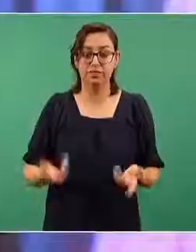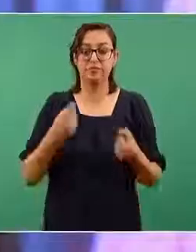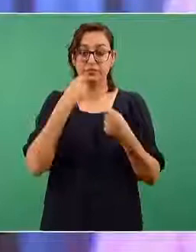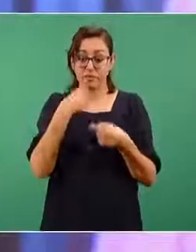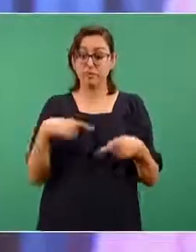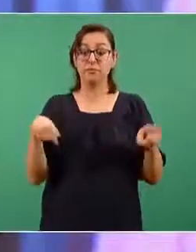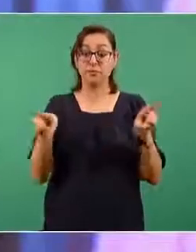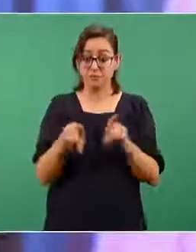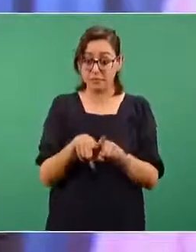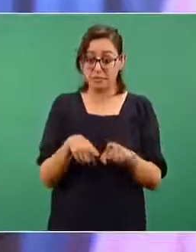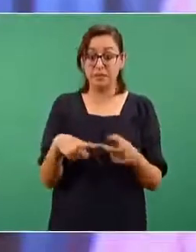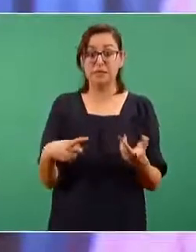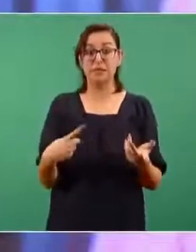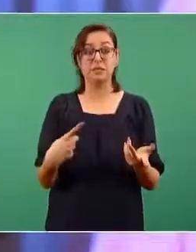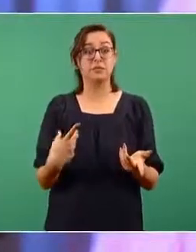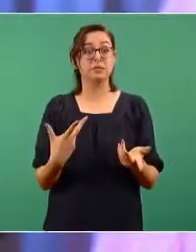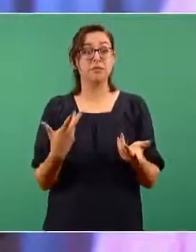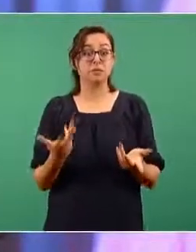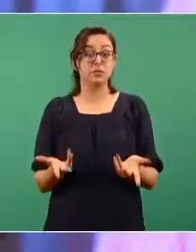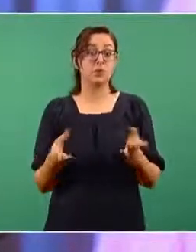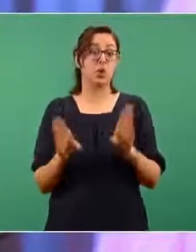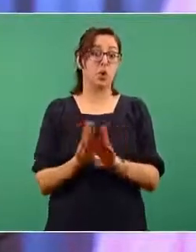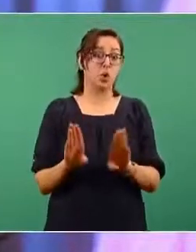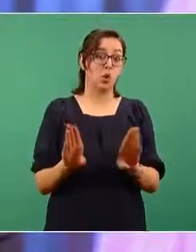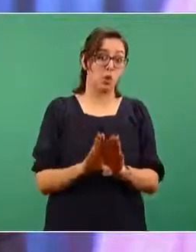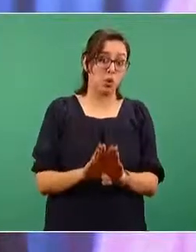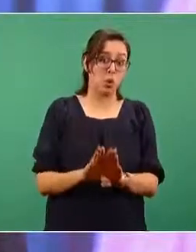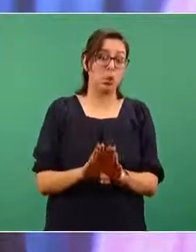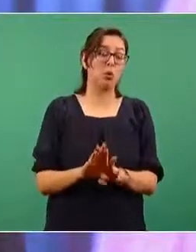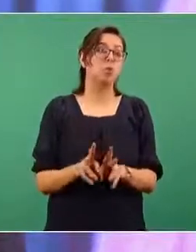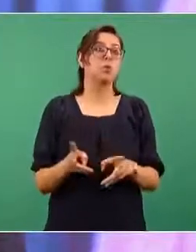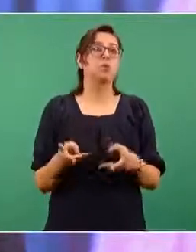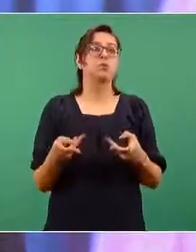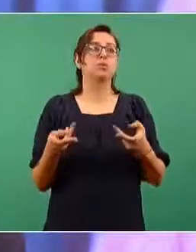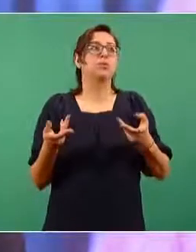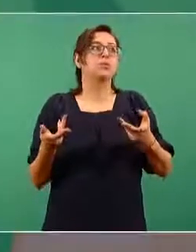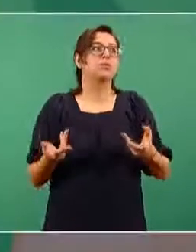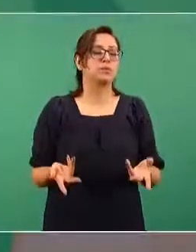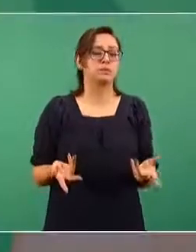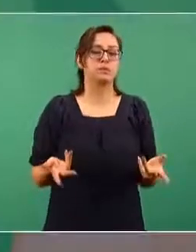comentar para dar una explicación sobre esto es, por ejemplo, hay